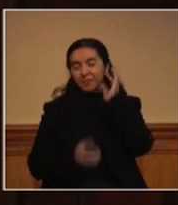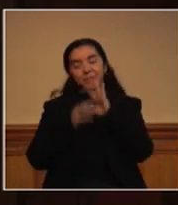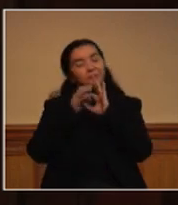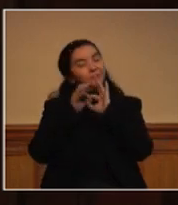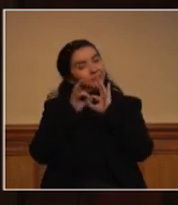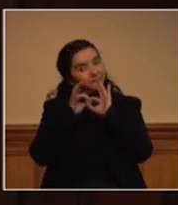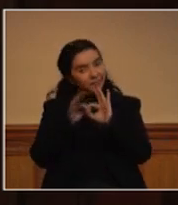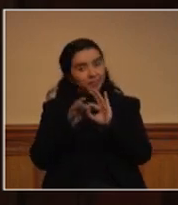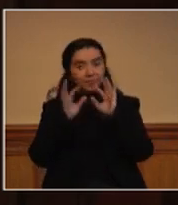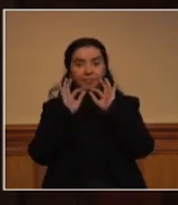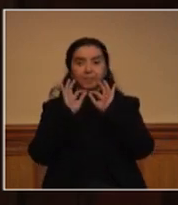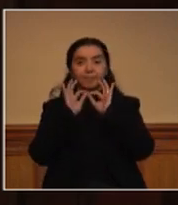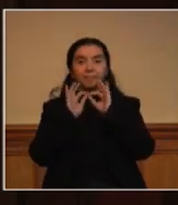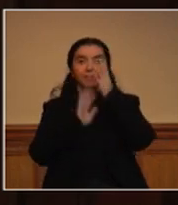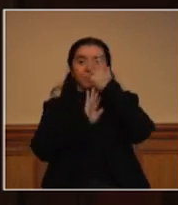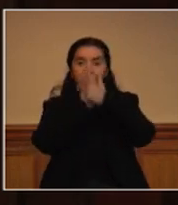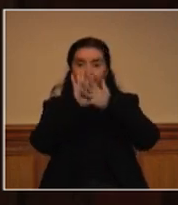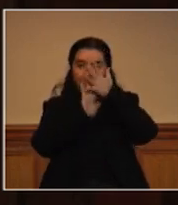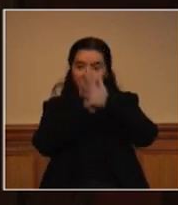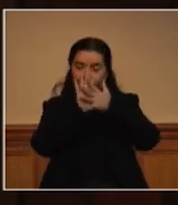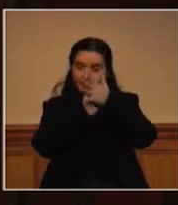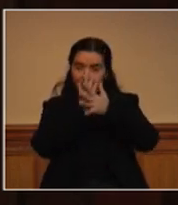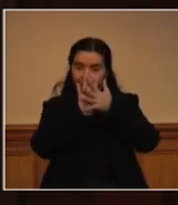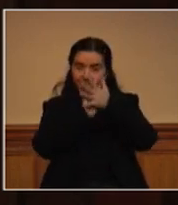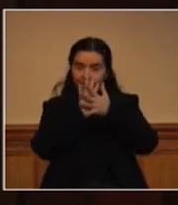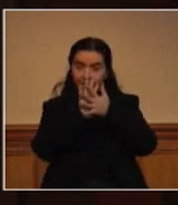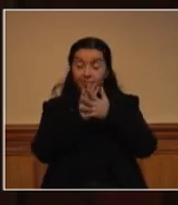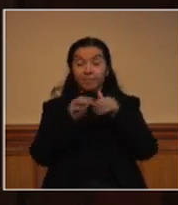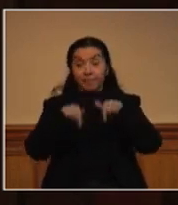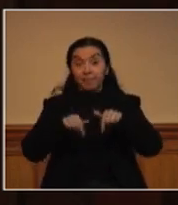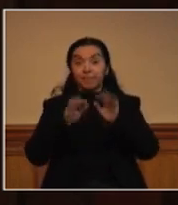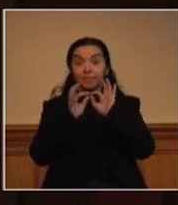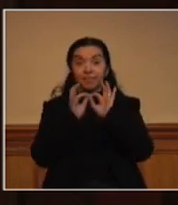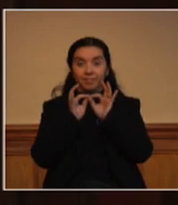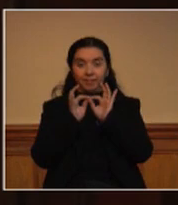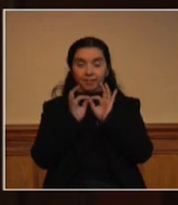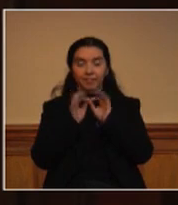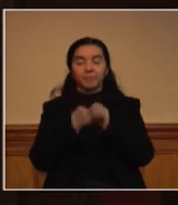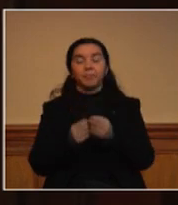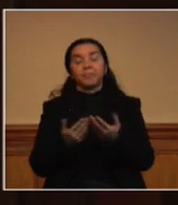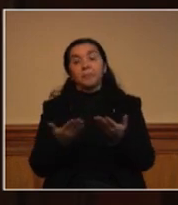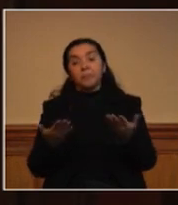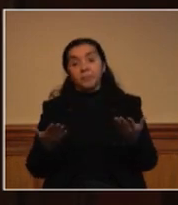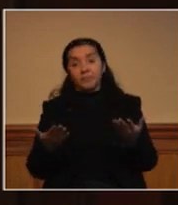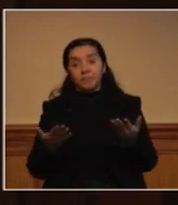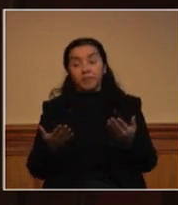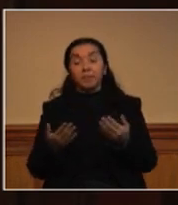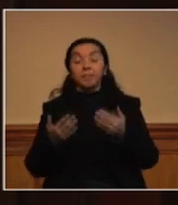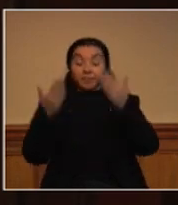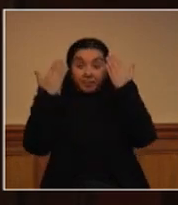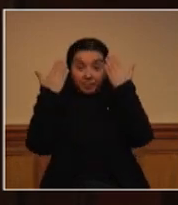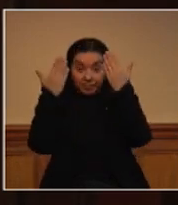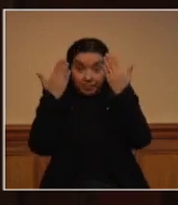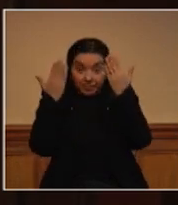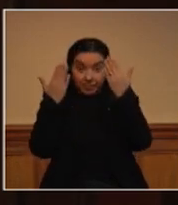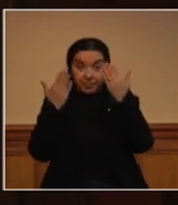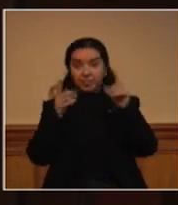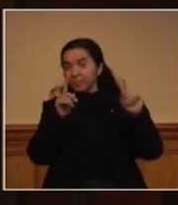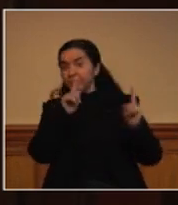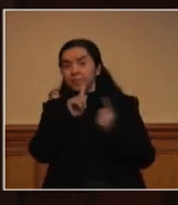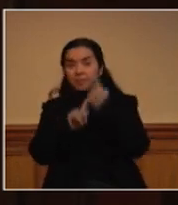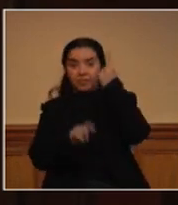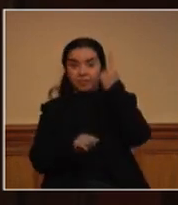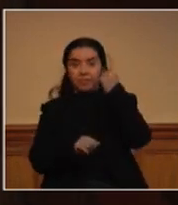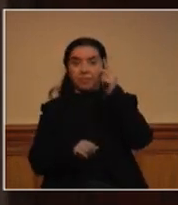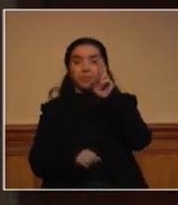la intérprete de lengua de señas que nos va a interpretar. Y saludar primeramente a